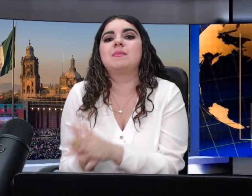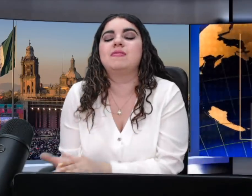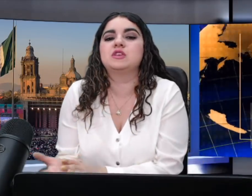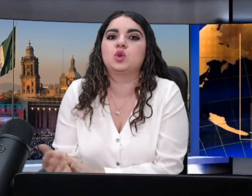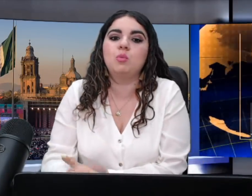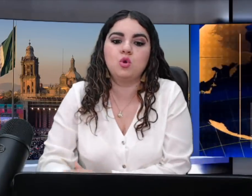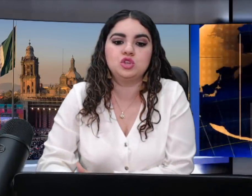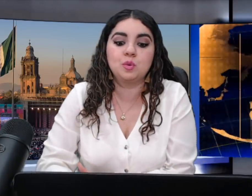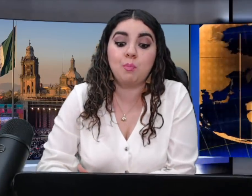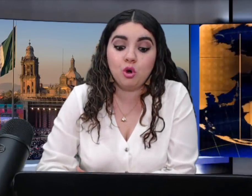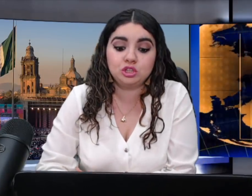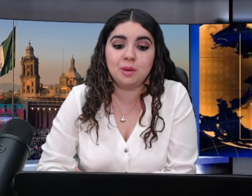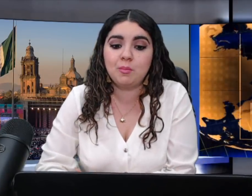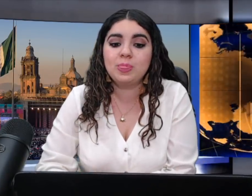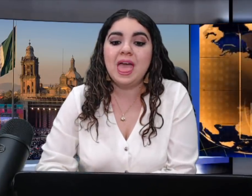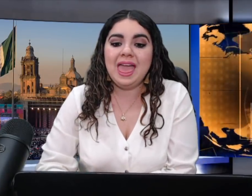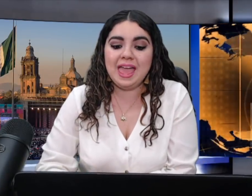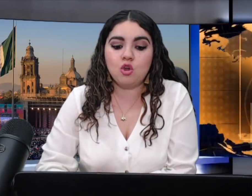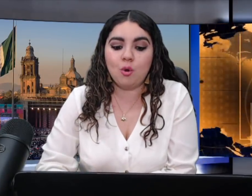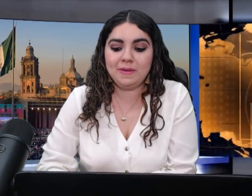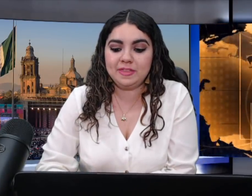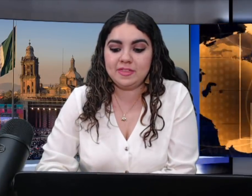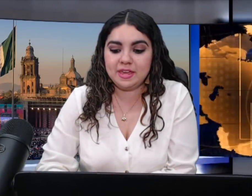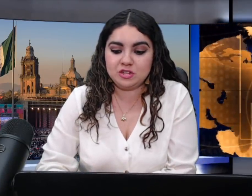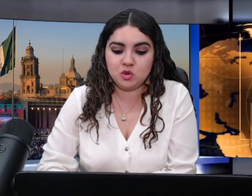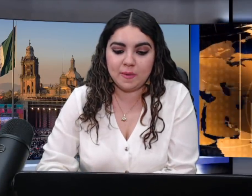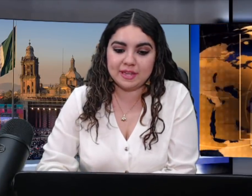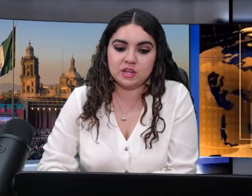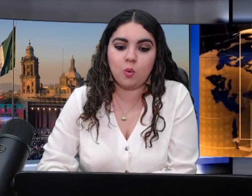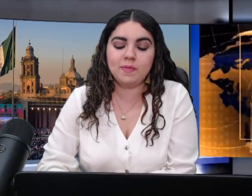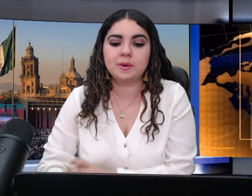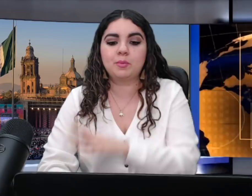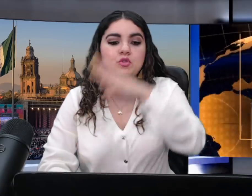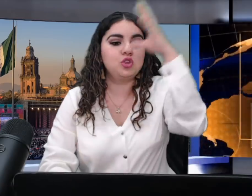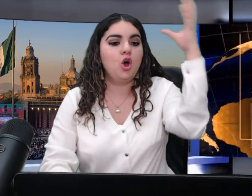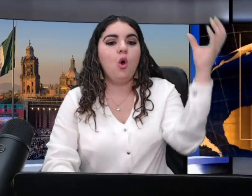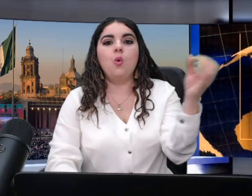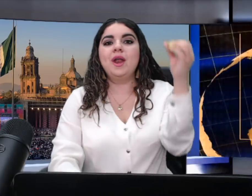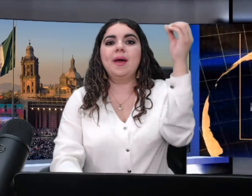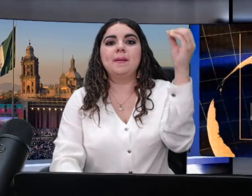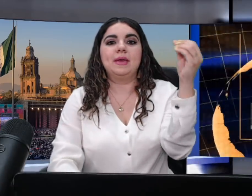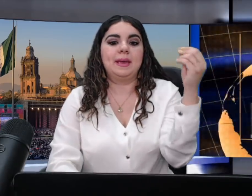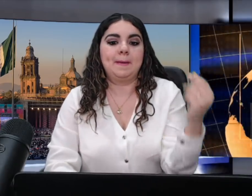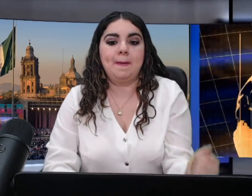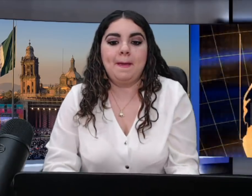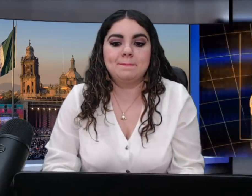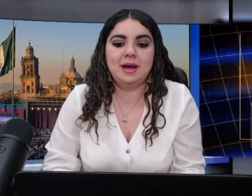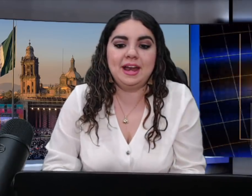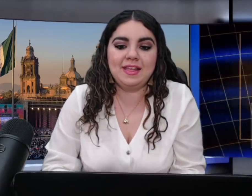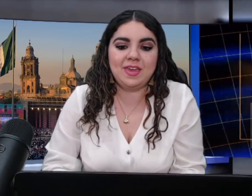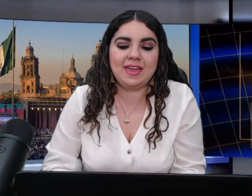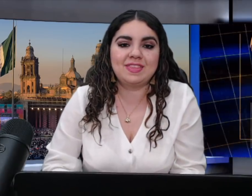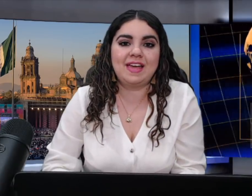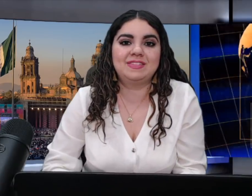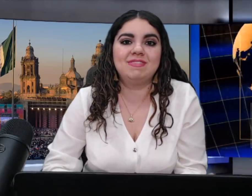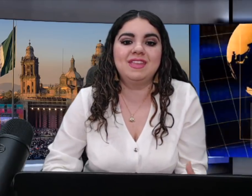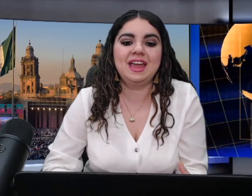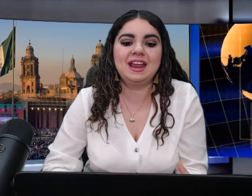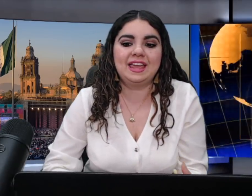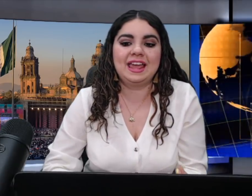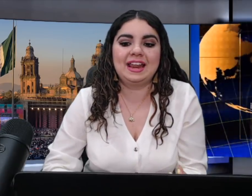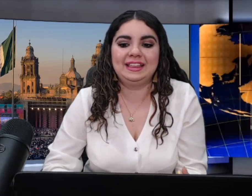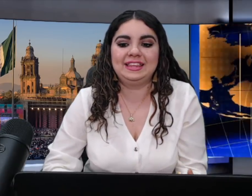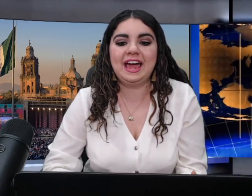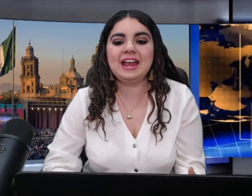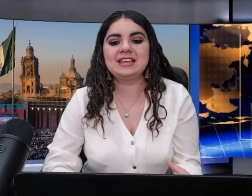tan alarmantes como lo hizo en poco tiempo el COVID-19, que se encuentre pronto una manera de